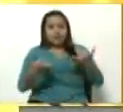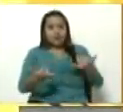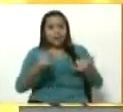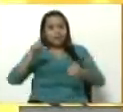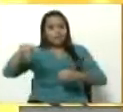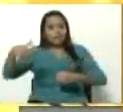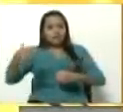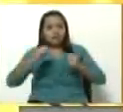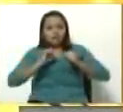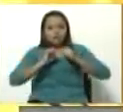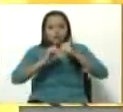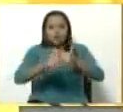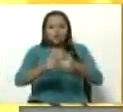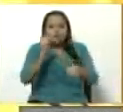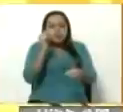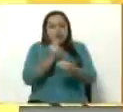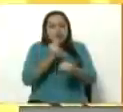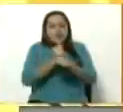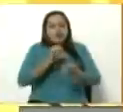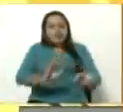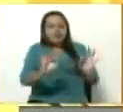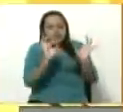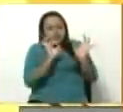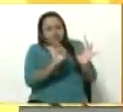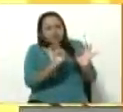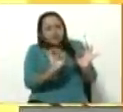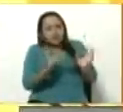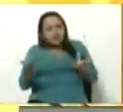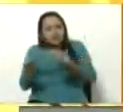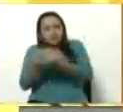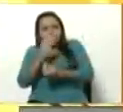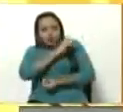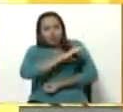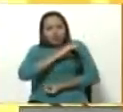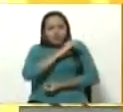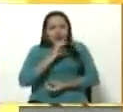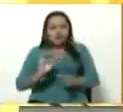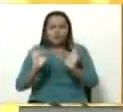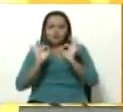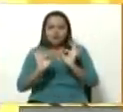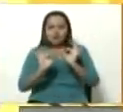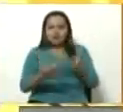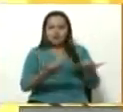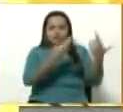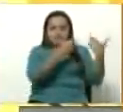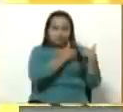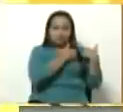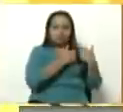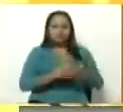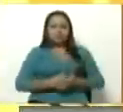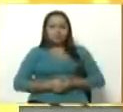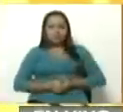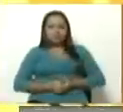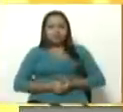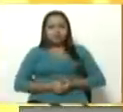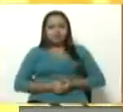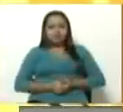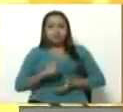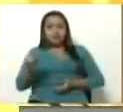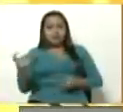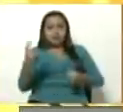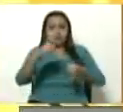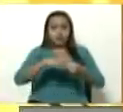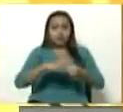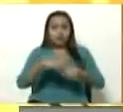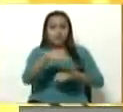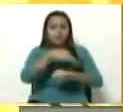mañana se inicia un trabajo específico con una comisión especial delegada, incluyendo, como lo dije, el Ministerio